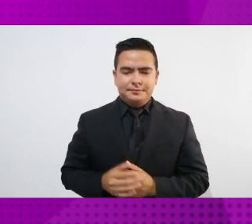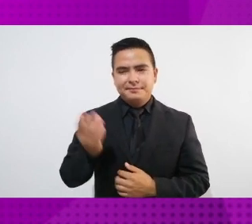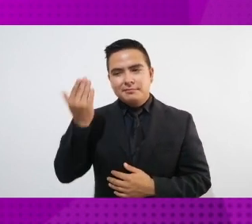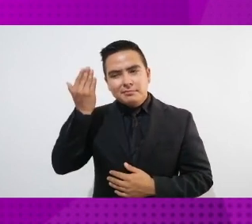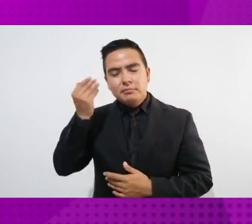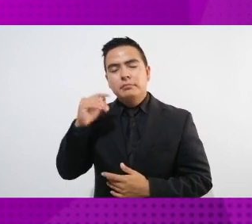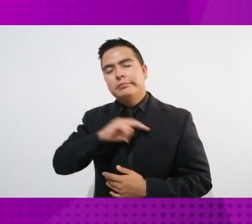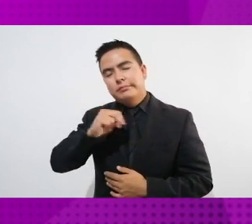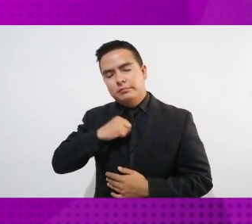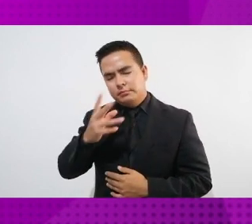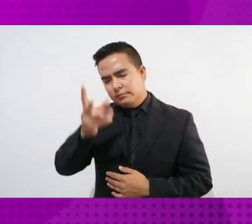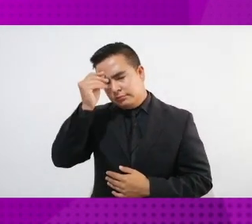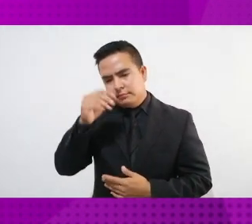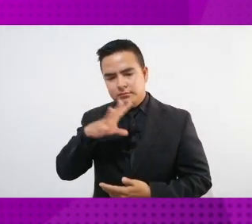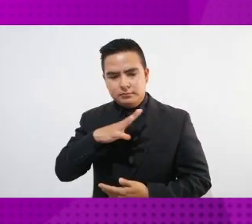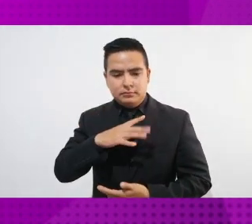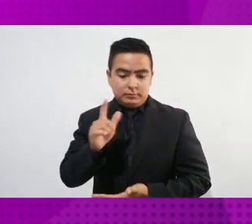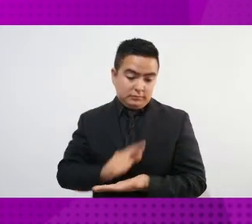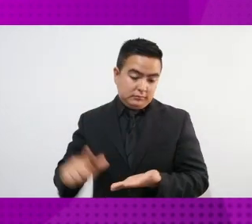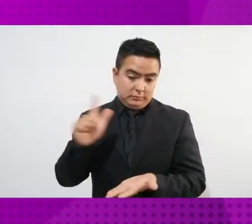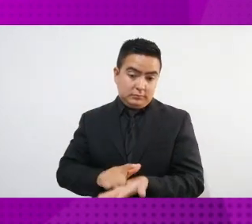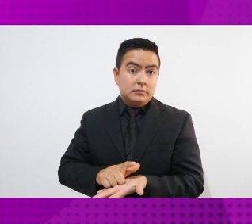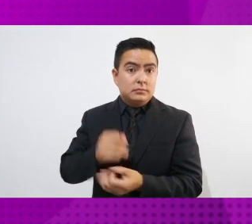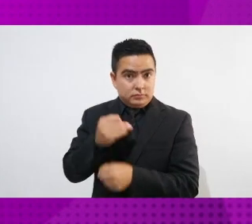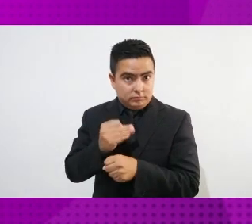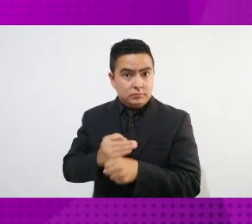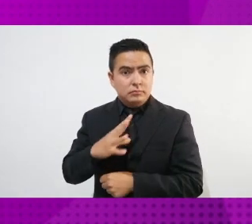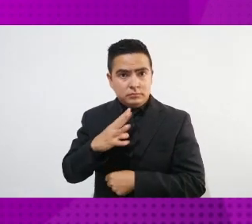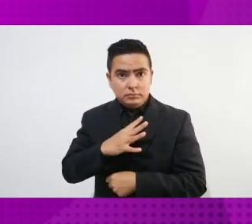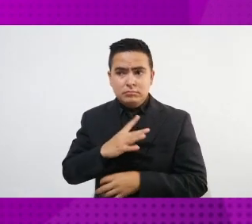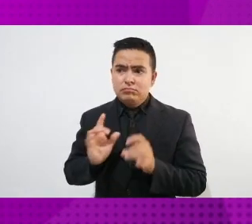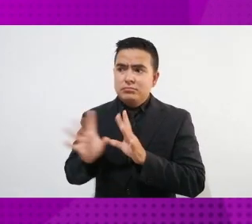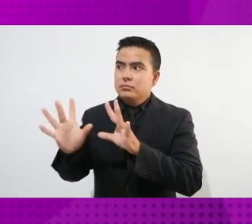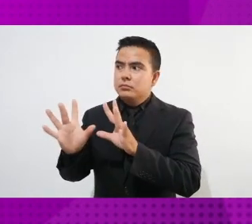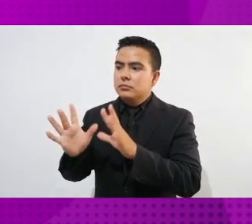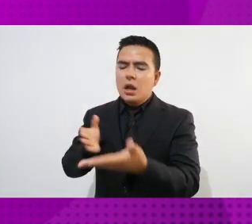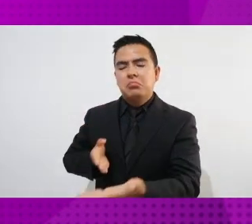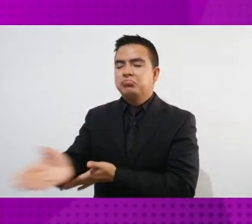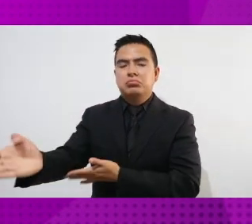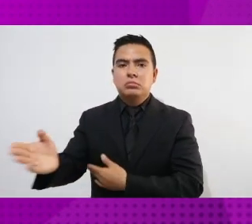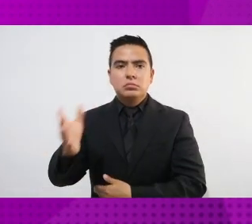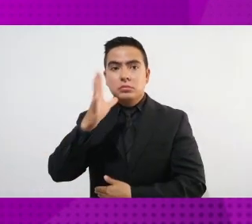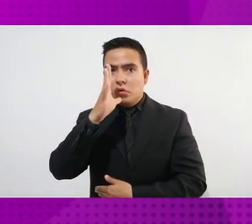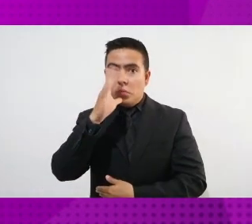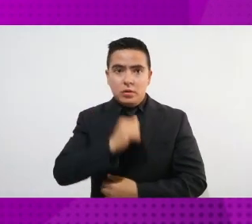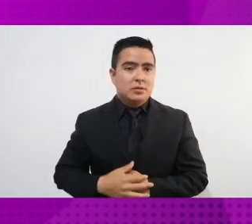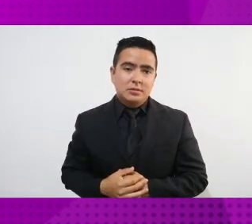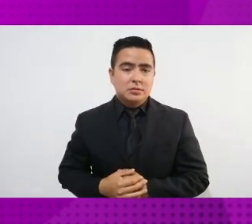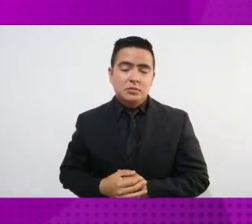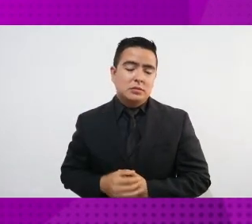las normas no nos proveen de un sistema emergente